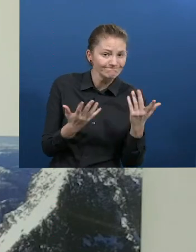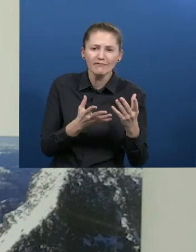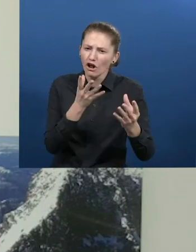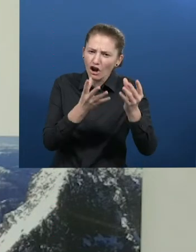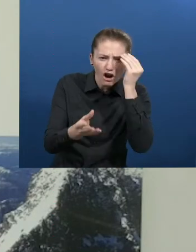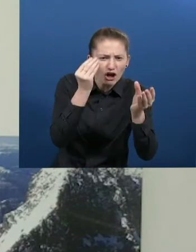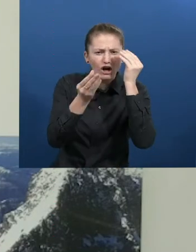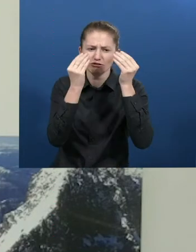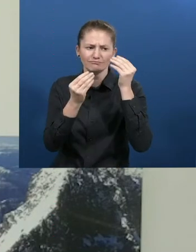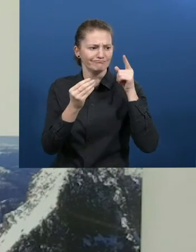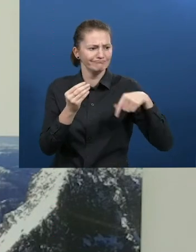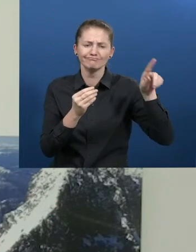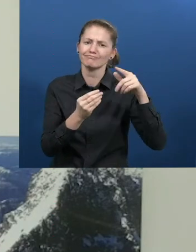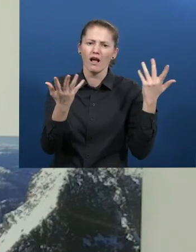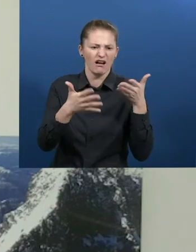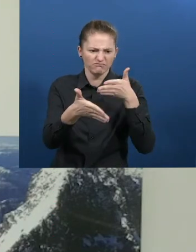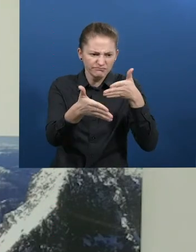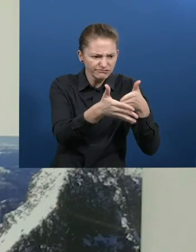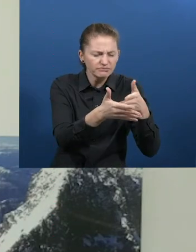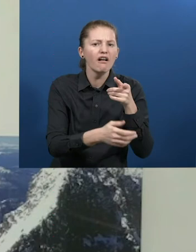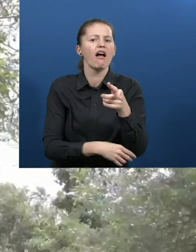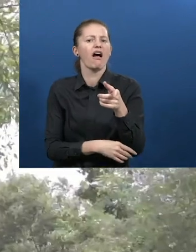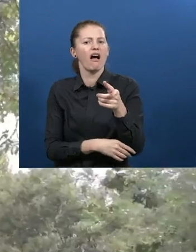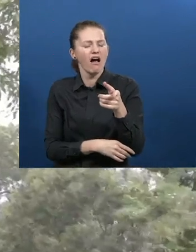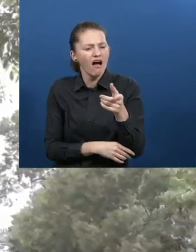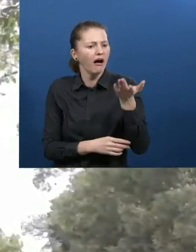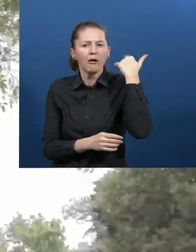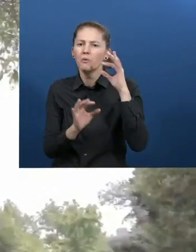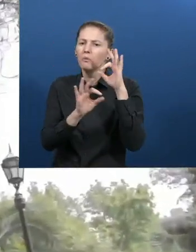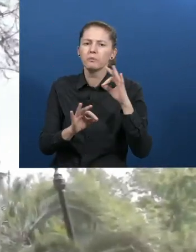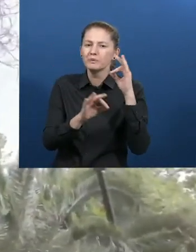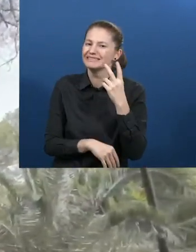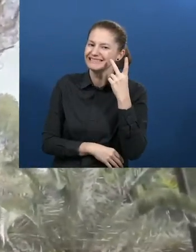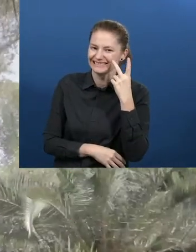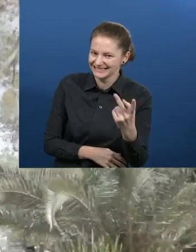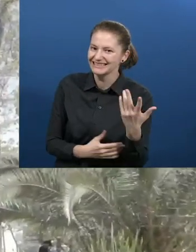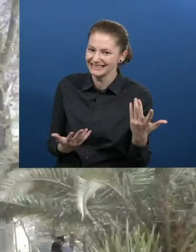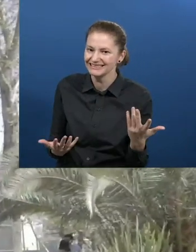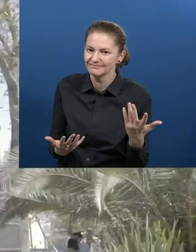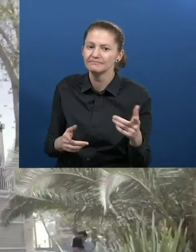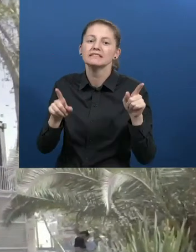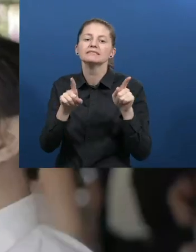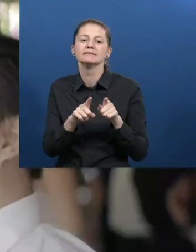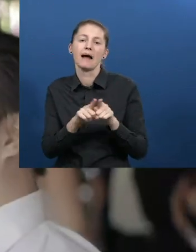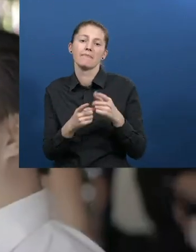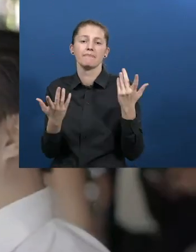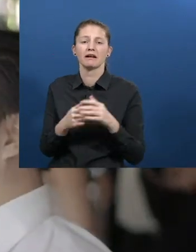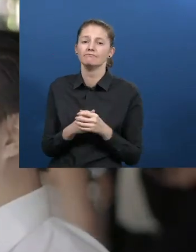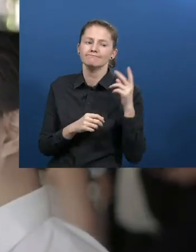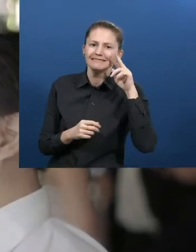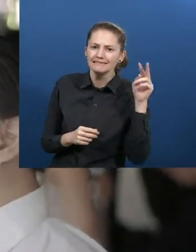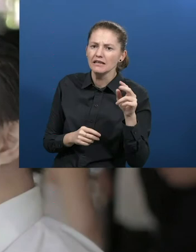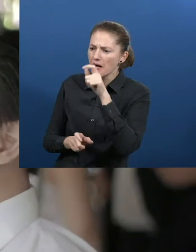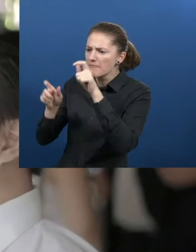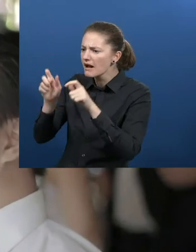estemos visualizando que afectan que una persona no pueda acceder al trabajo y hacernos cargo de esas barreras en futuras iteraciones